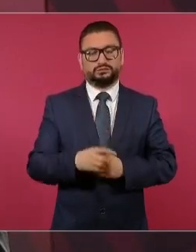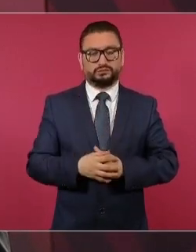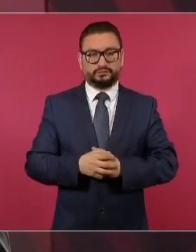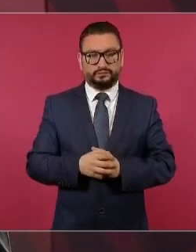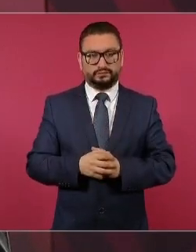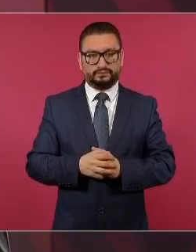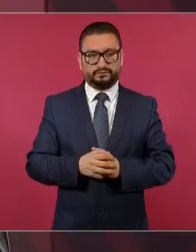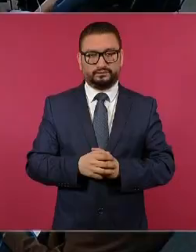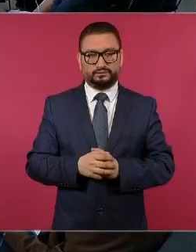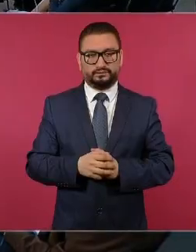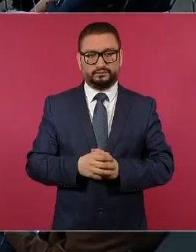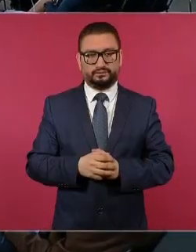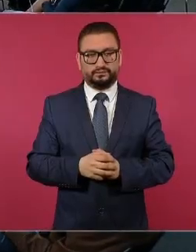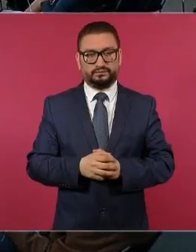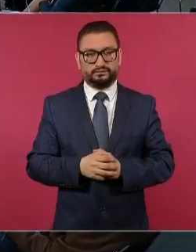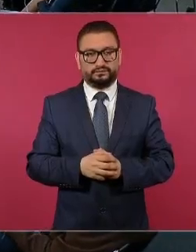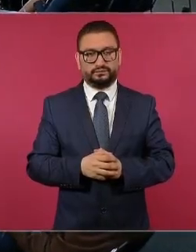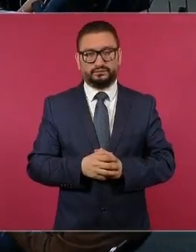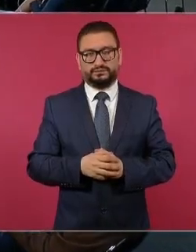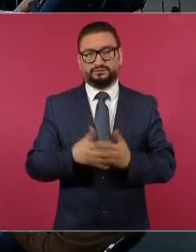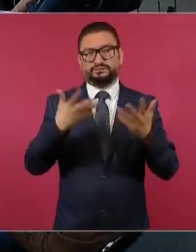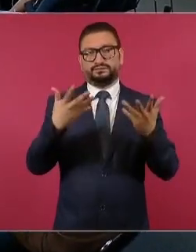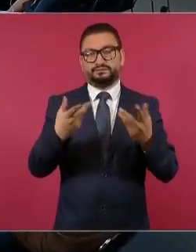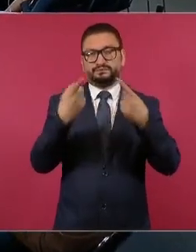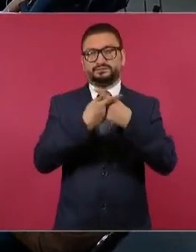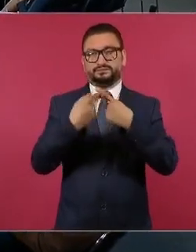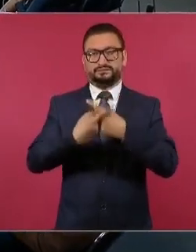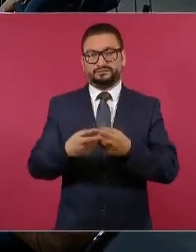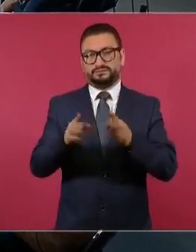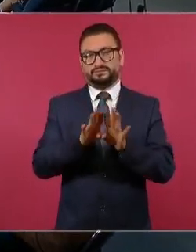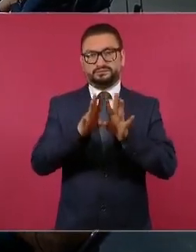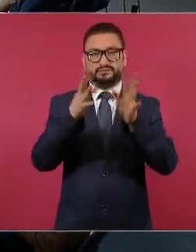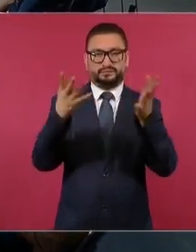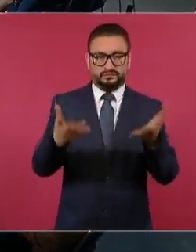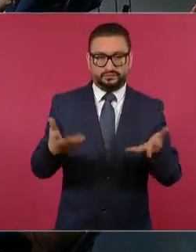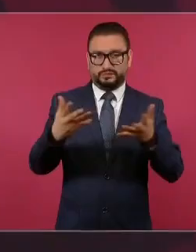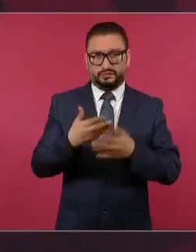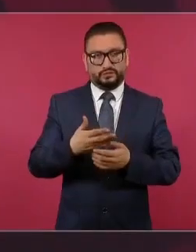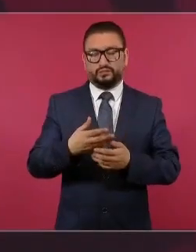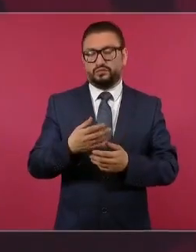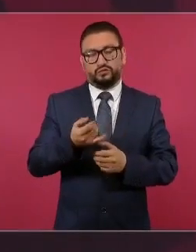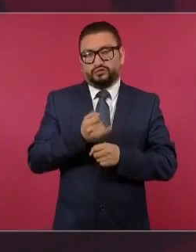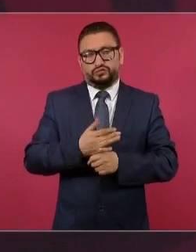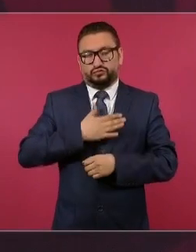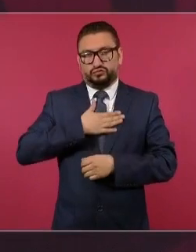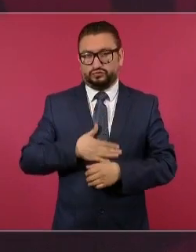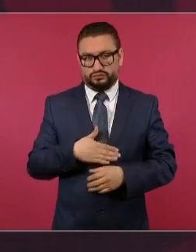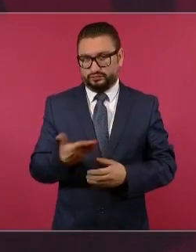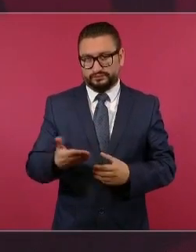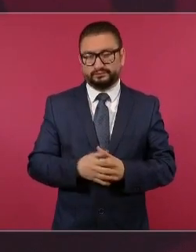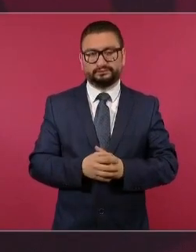De esas grandes paradojas y al mismo tiempo injusticias.